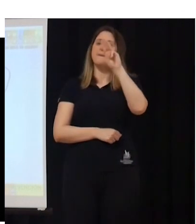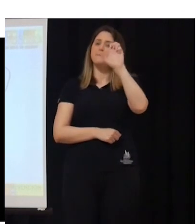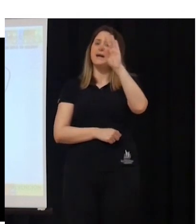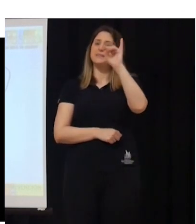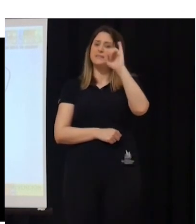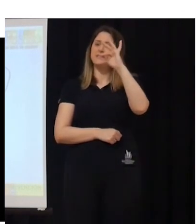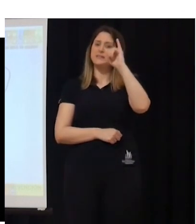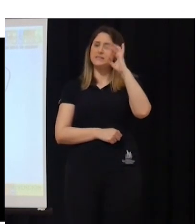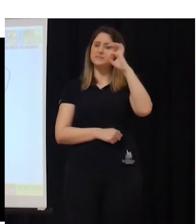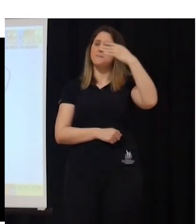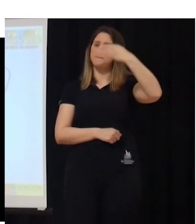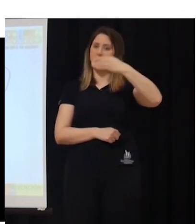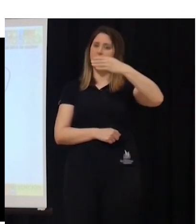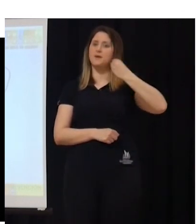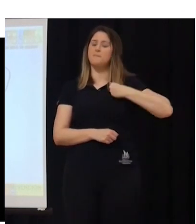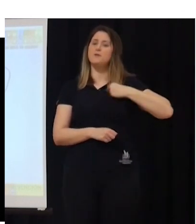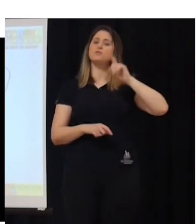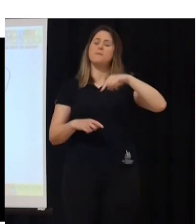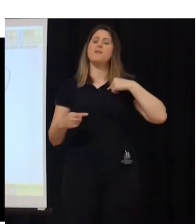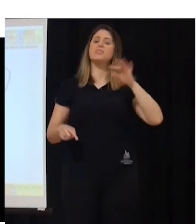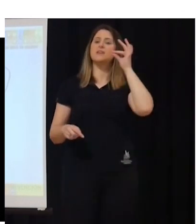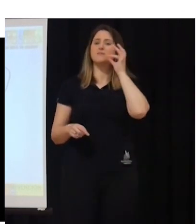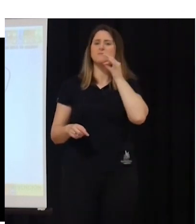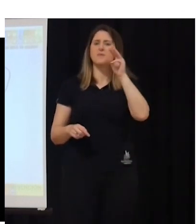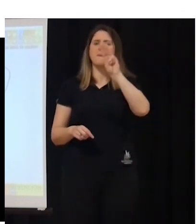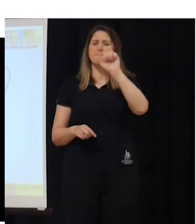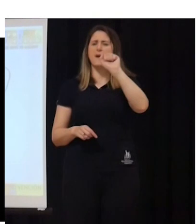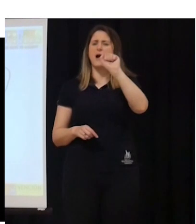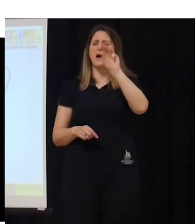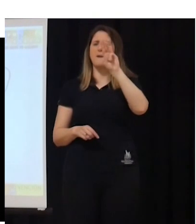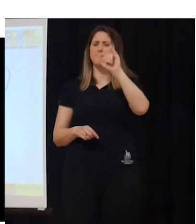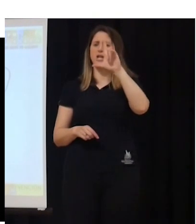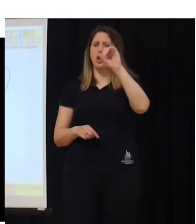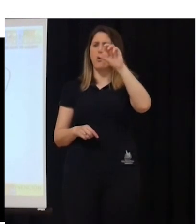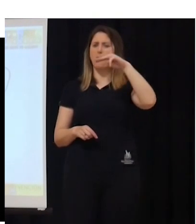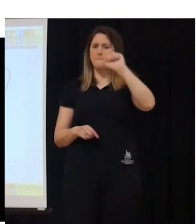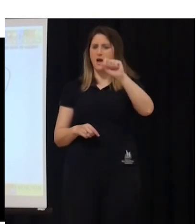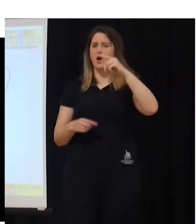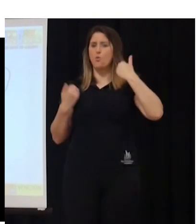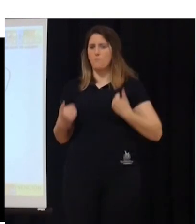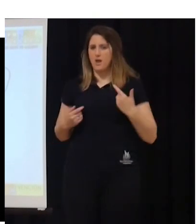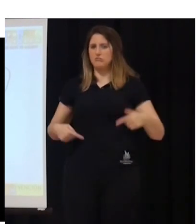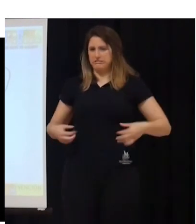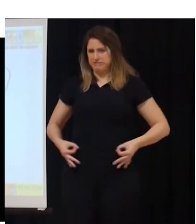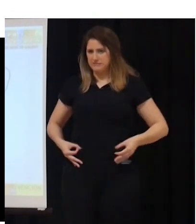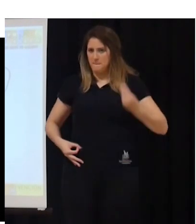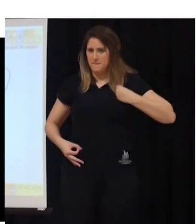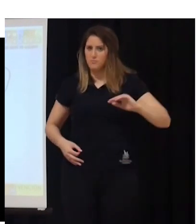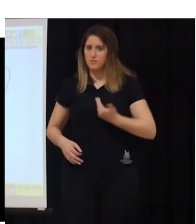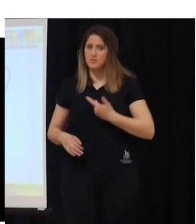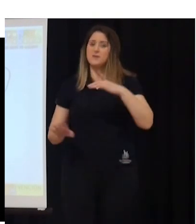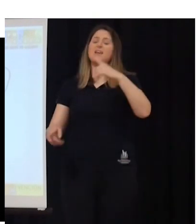los cánceres relacionados con el virus del papiloma humano. Y otra pequeña corrección a la OMS nos dice, para